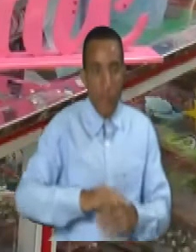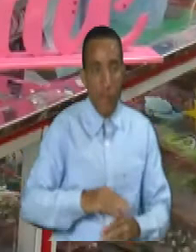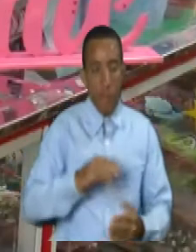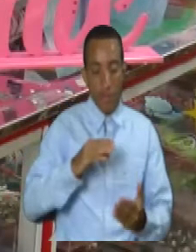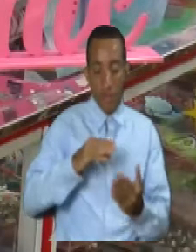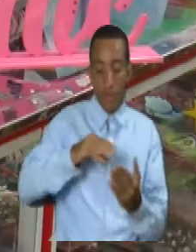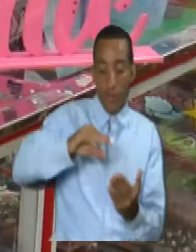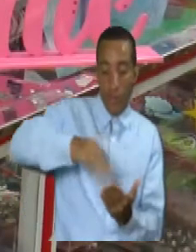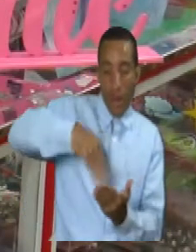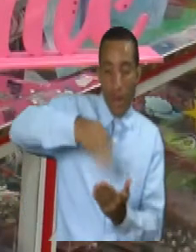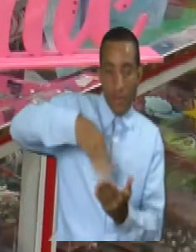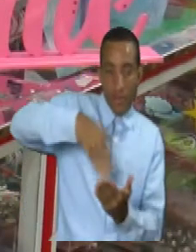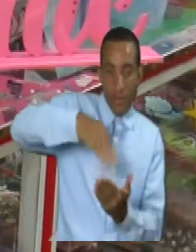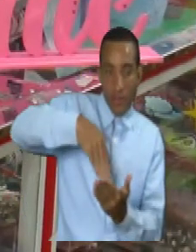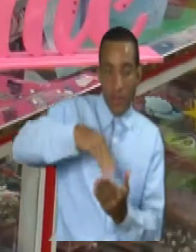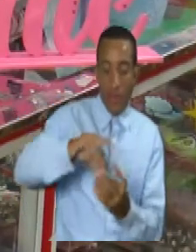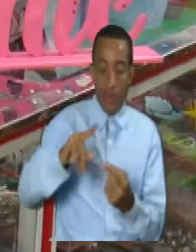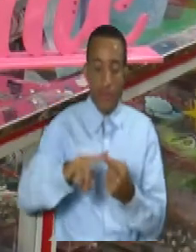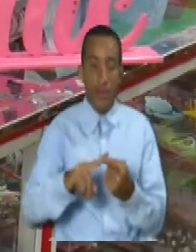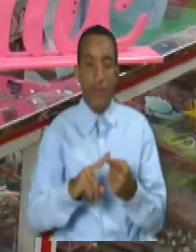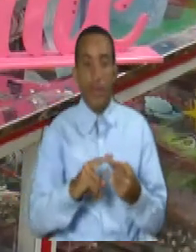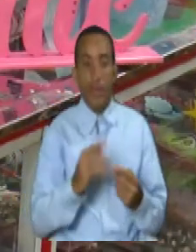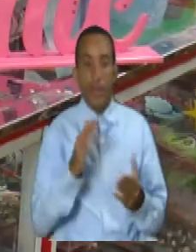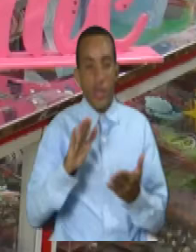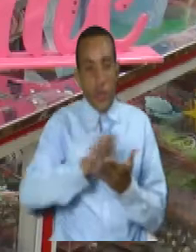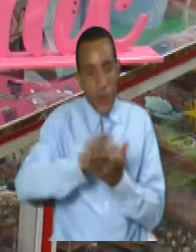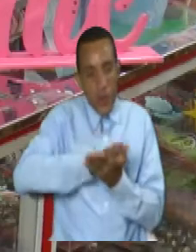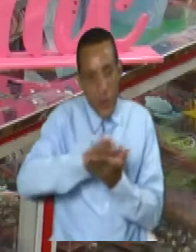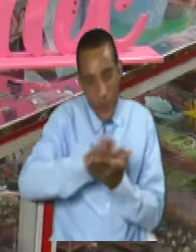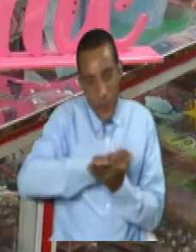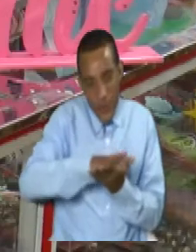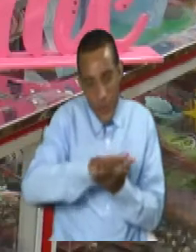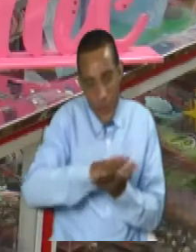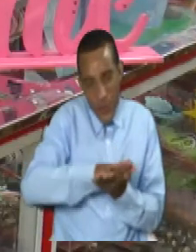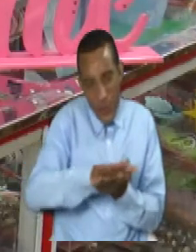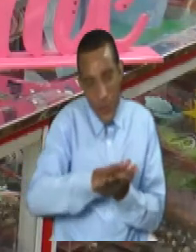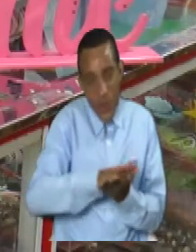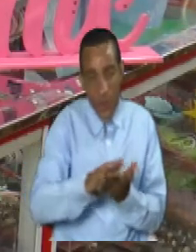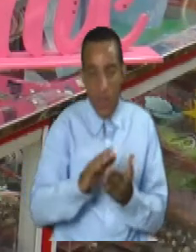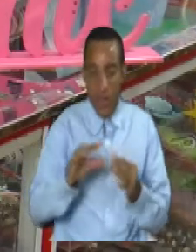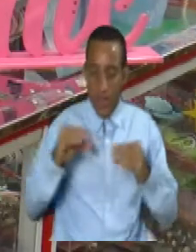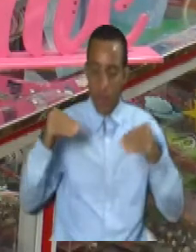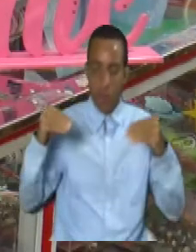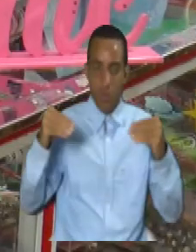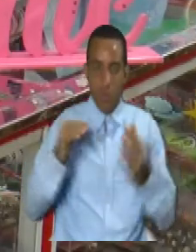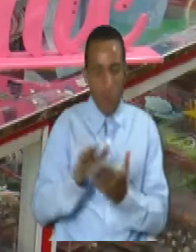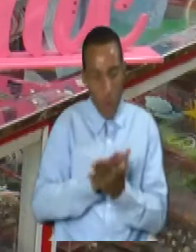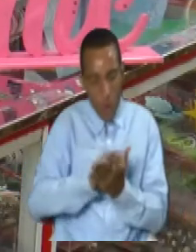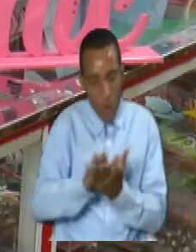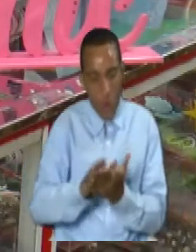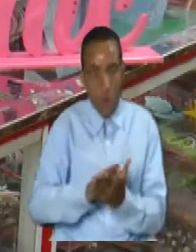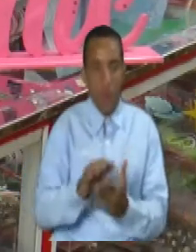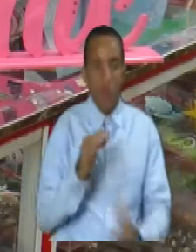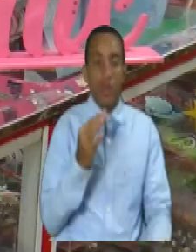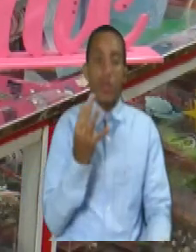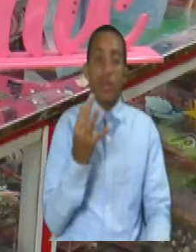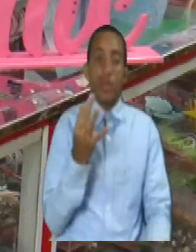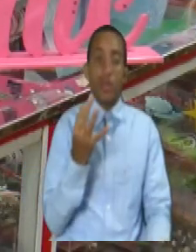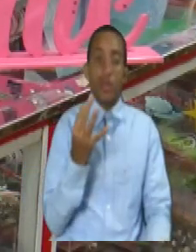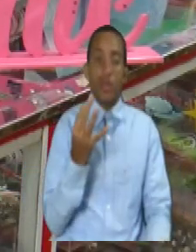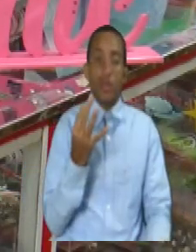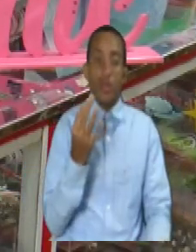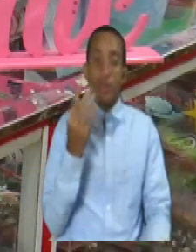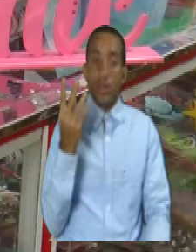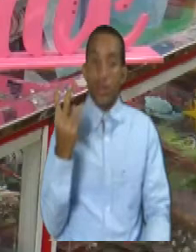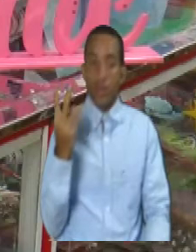una lija 320 de la roja, de la canadiense. ¿Qué es lo primero que vamos a hacer? Brevemente vamos a, con una lija, la